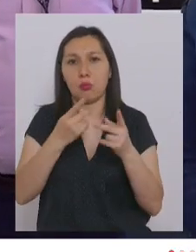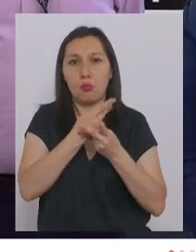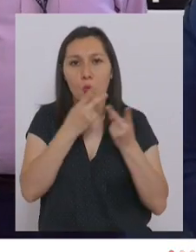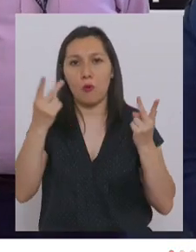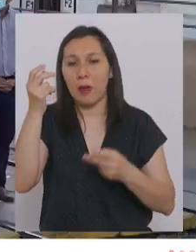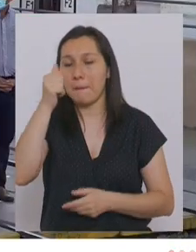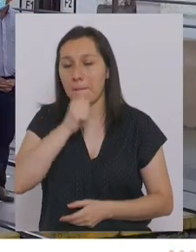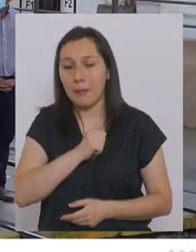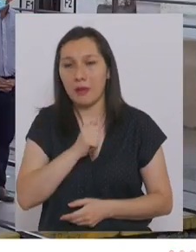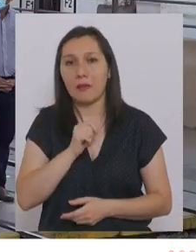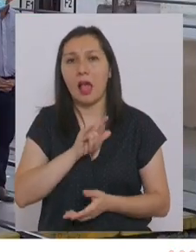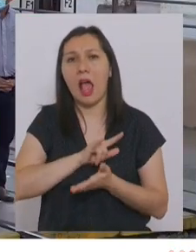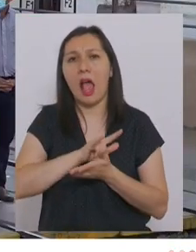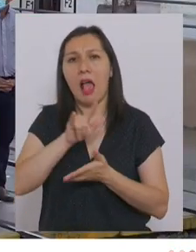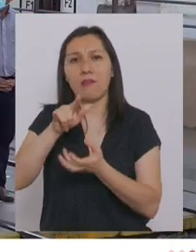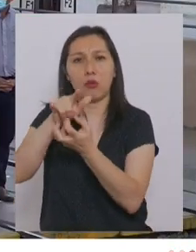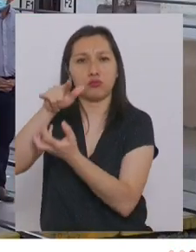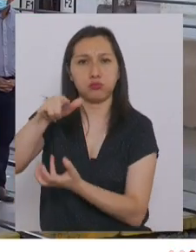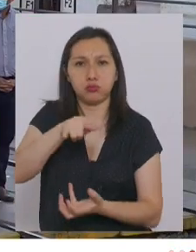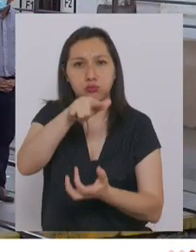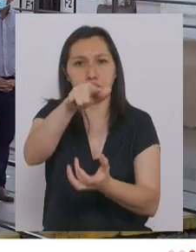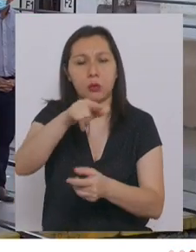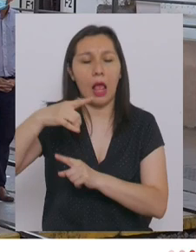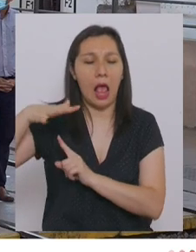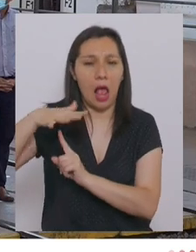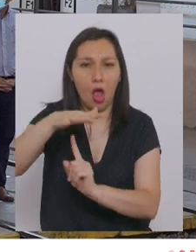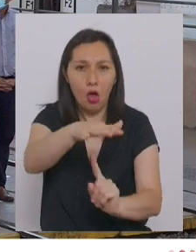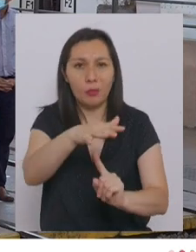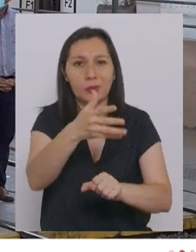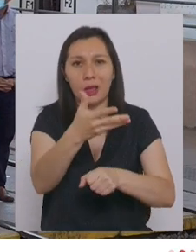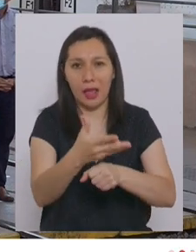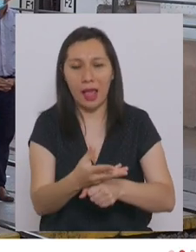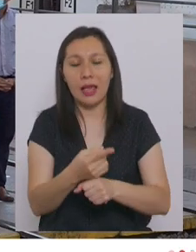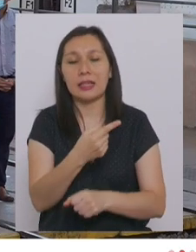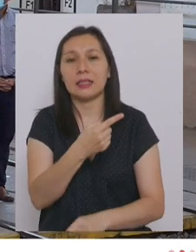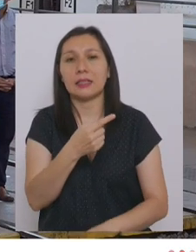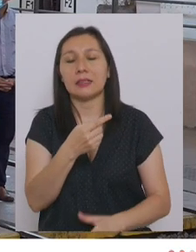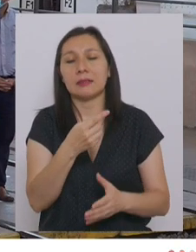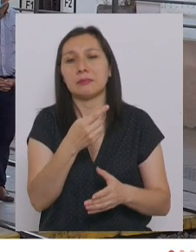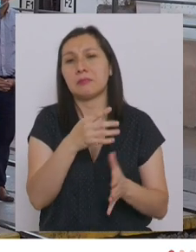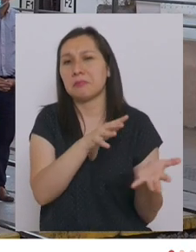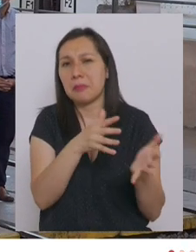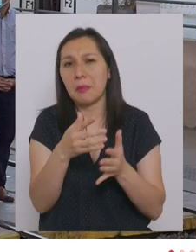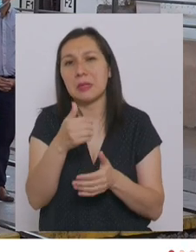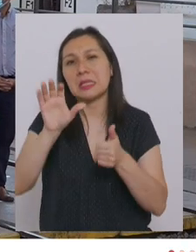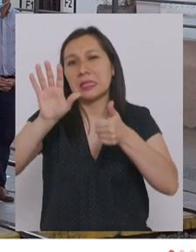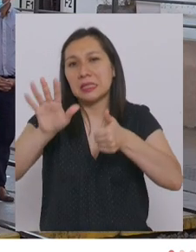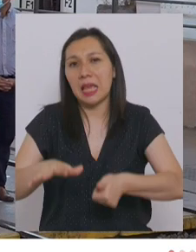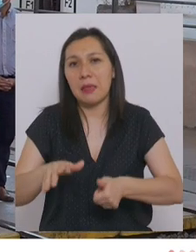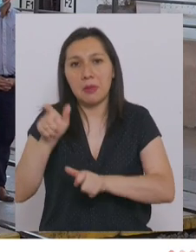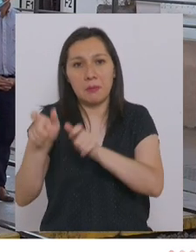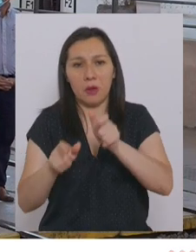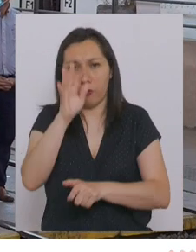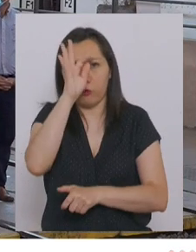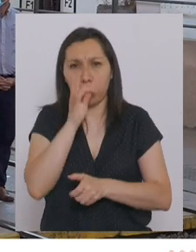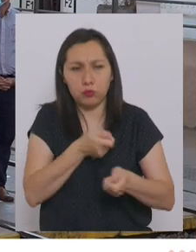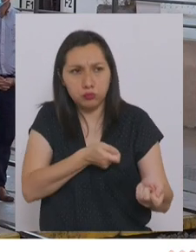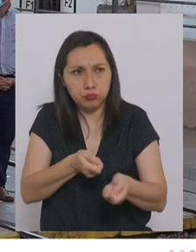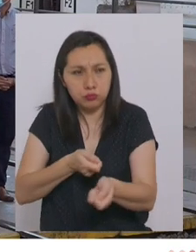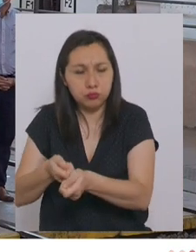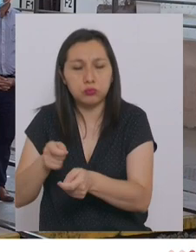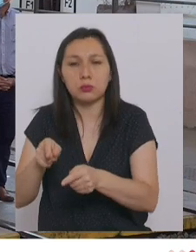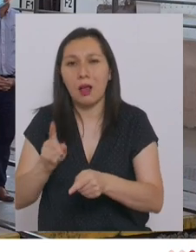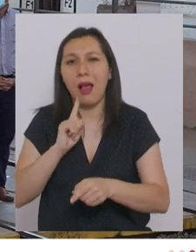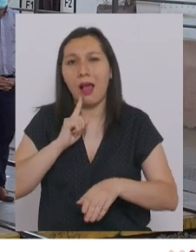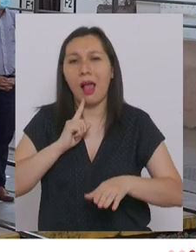privado, aviones cisternas, helicópteros, tenemos cerca de 6.000 brigadistas, tenemos